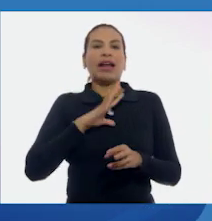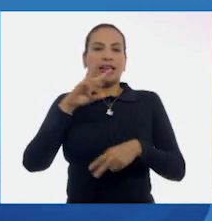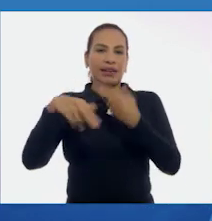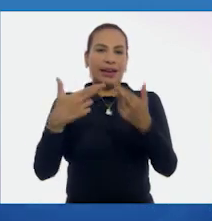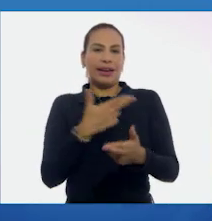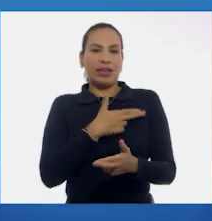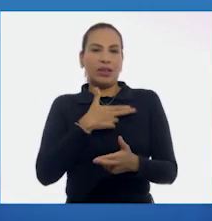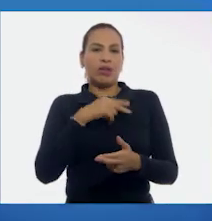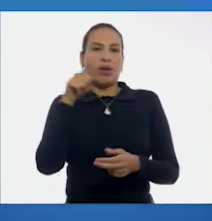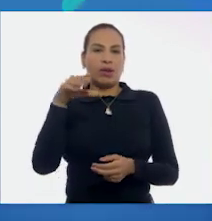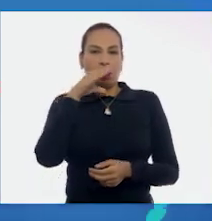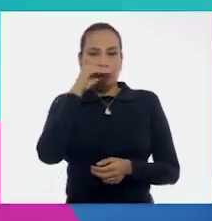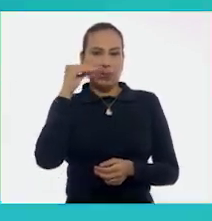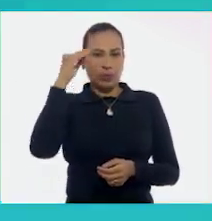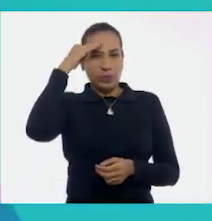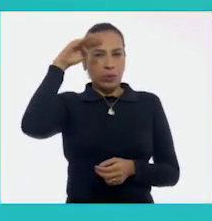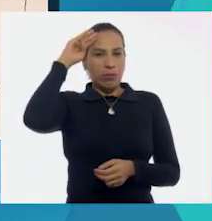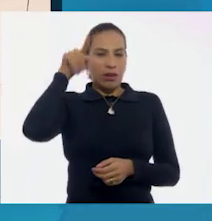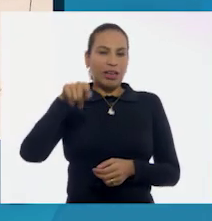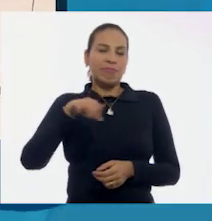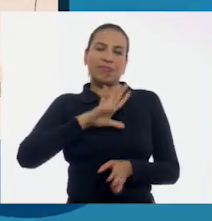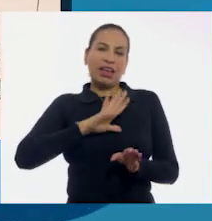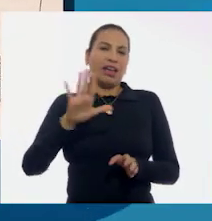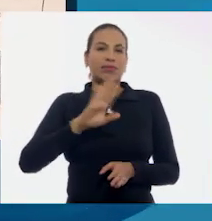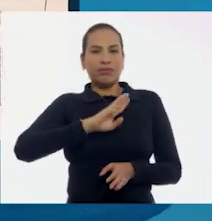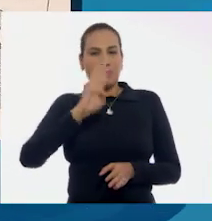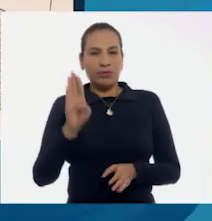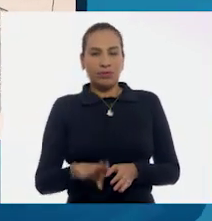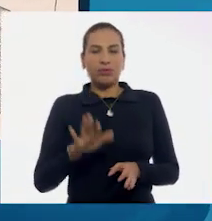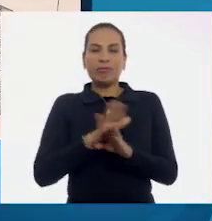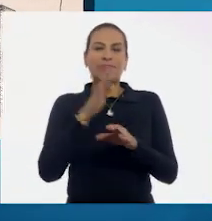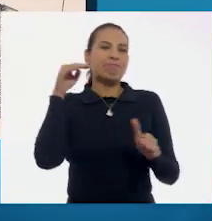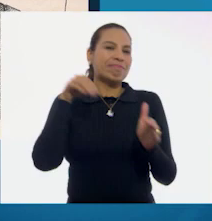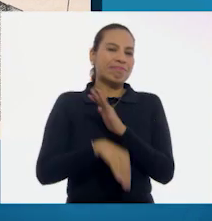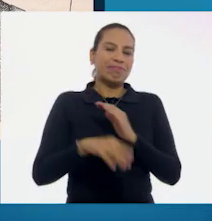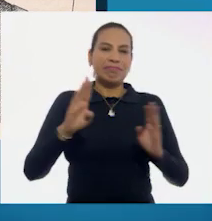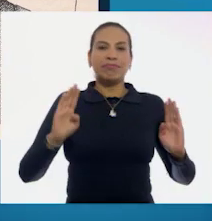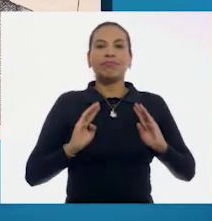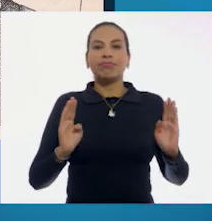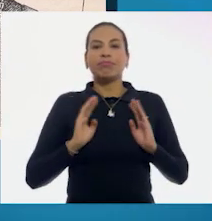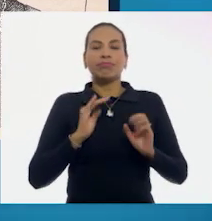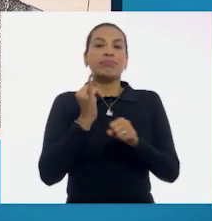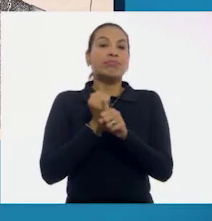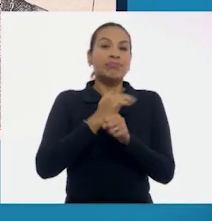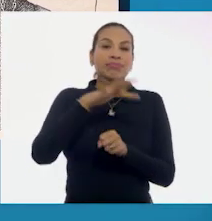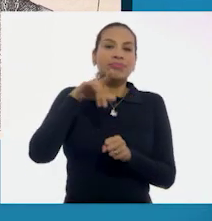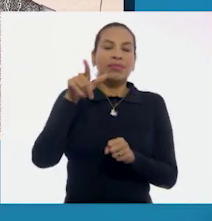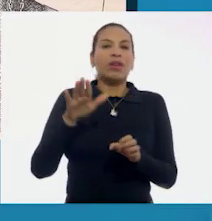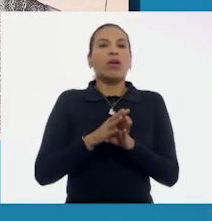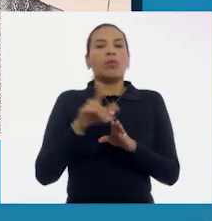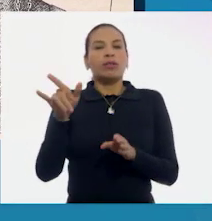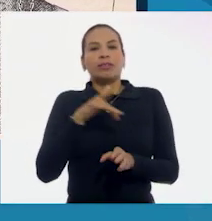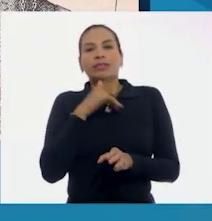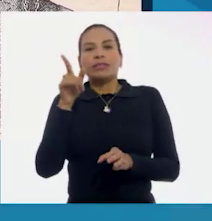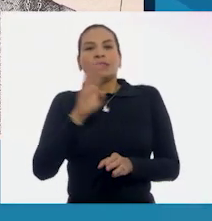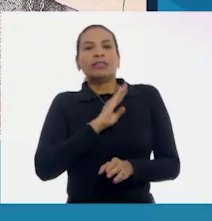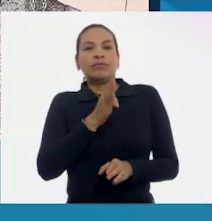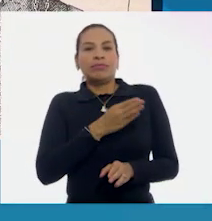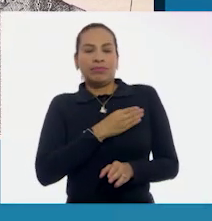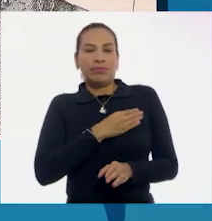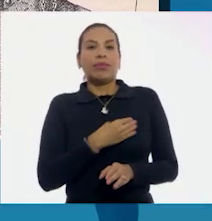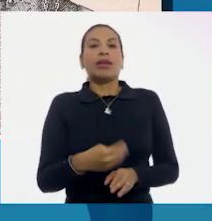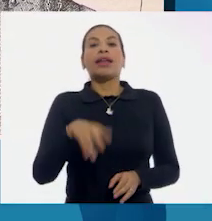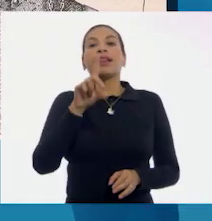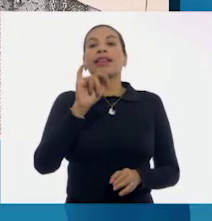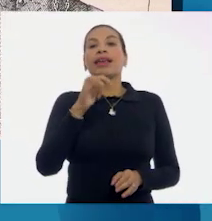allí falleció. Sí, pese a este fracaso militar, la exploración motivó a los españoles. Diego Velázquez